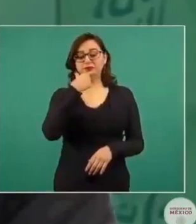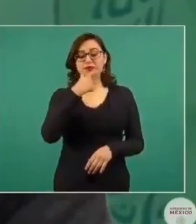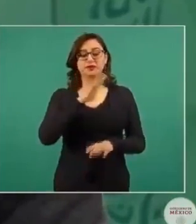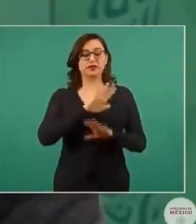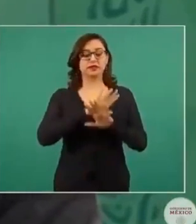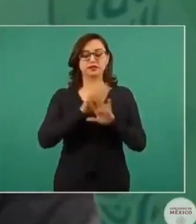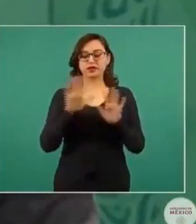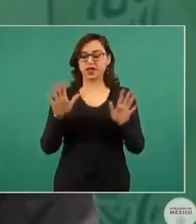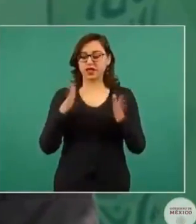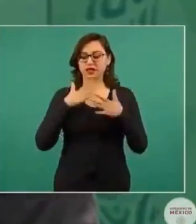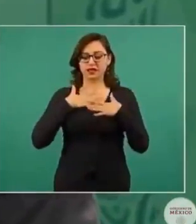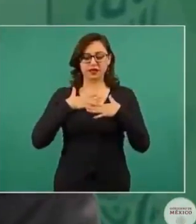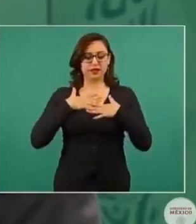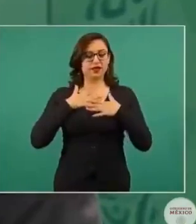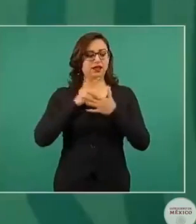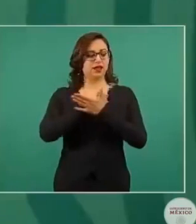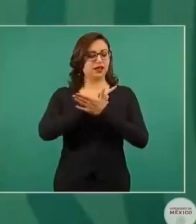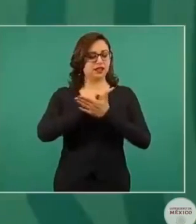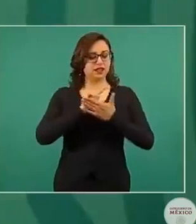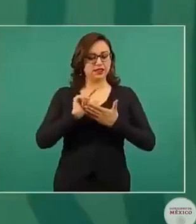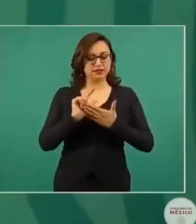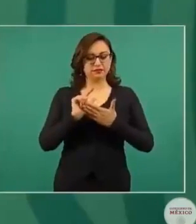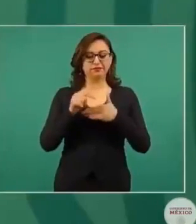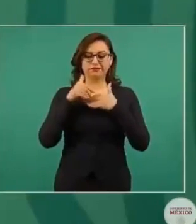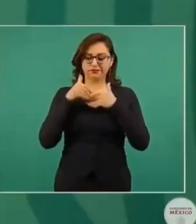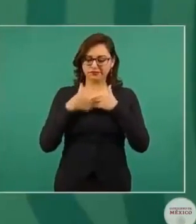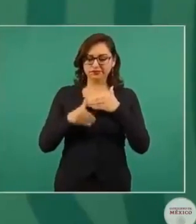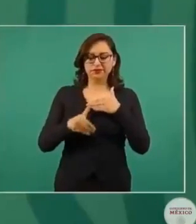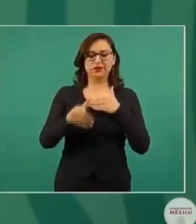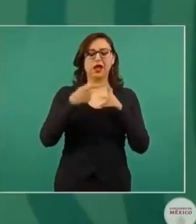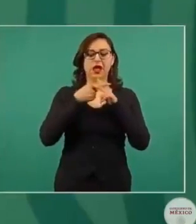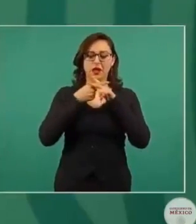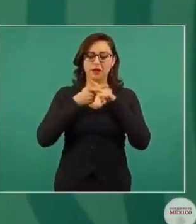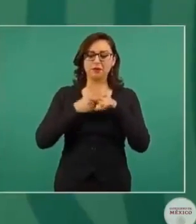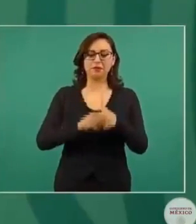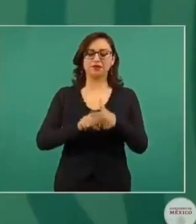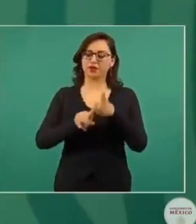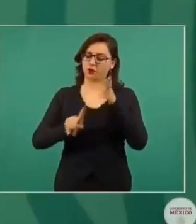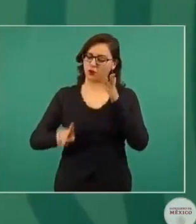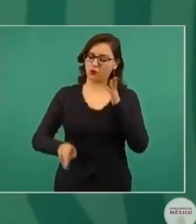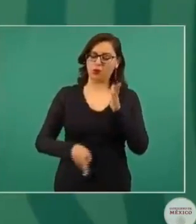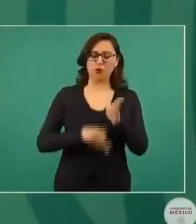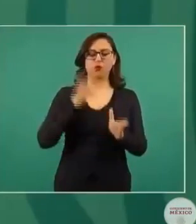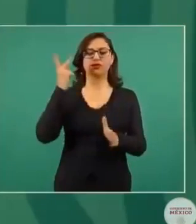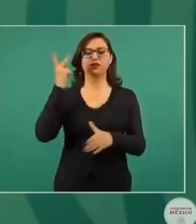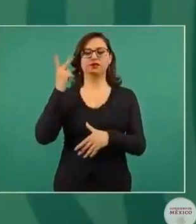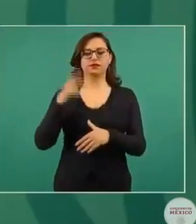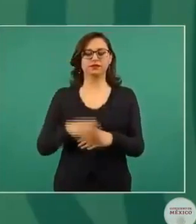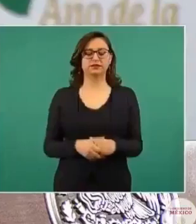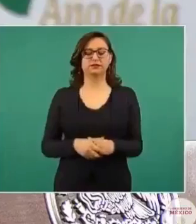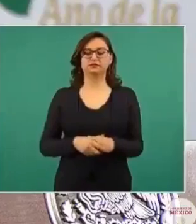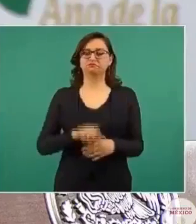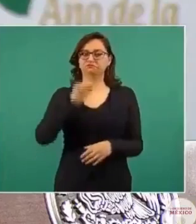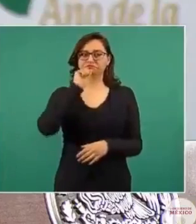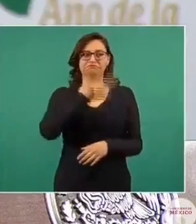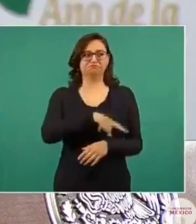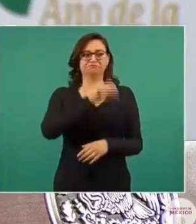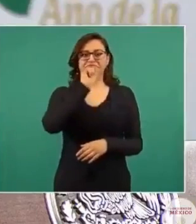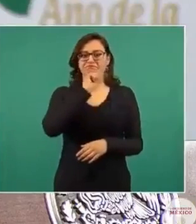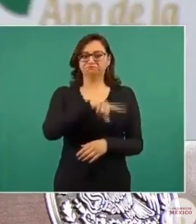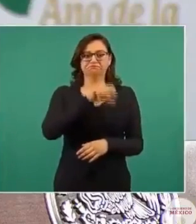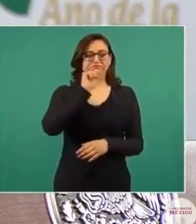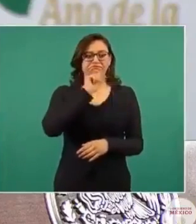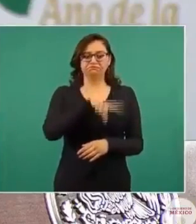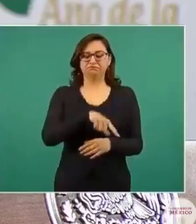de michoacán sobre sus declaraciones sobre la supuesta inclusión del crimen organizado en el estado pero este